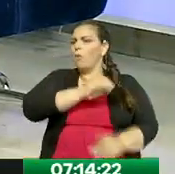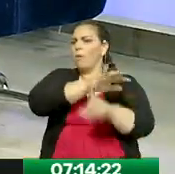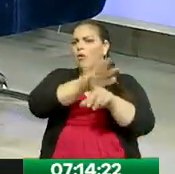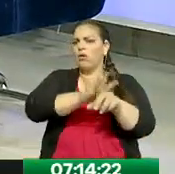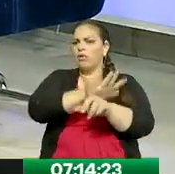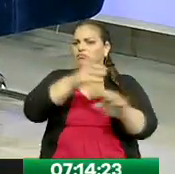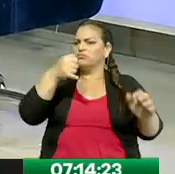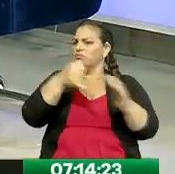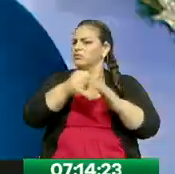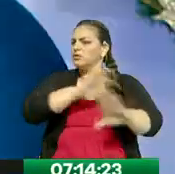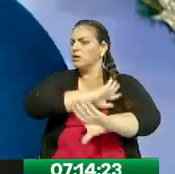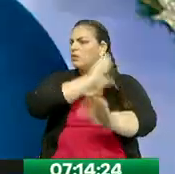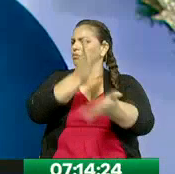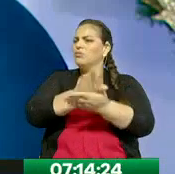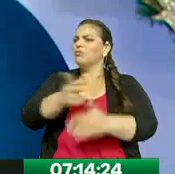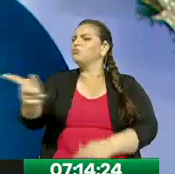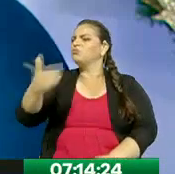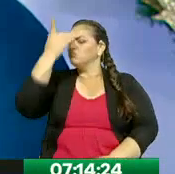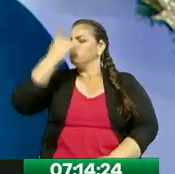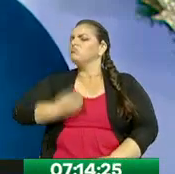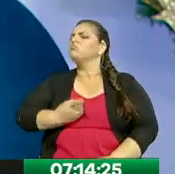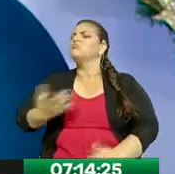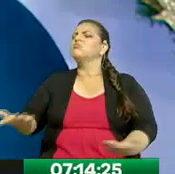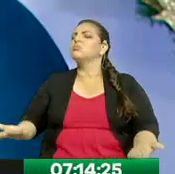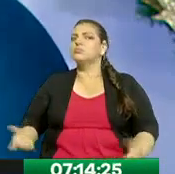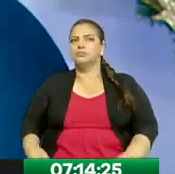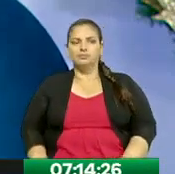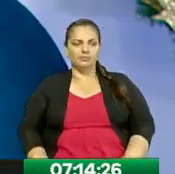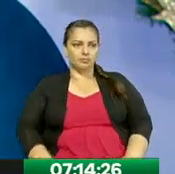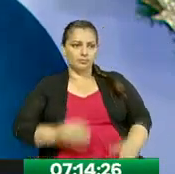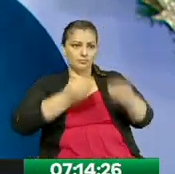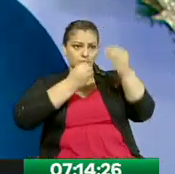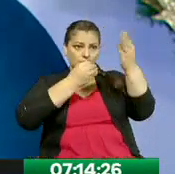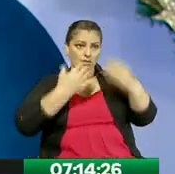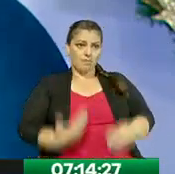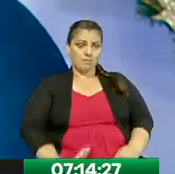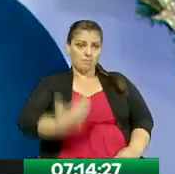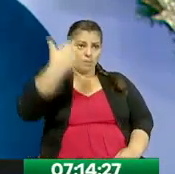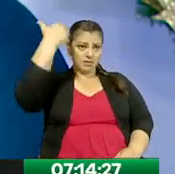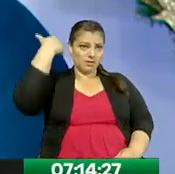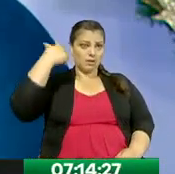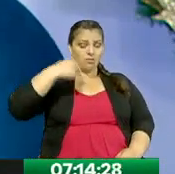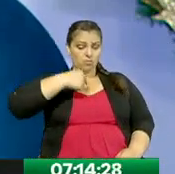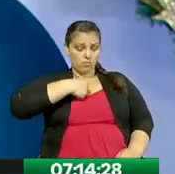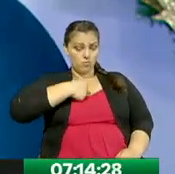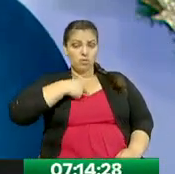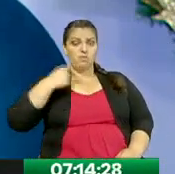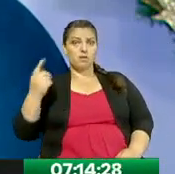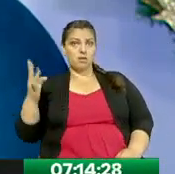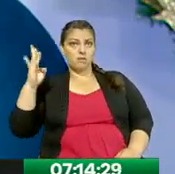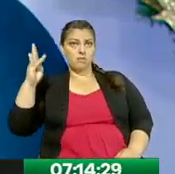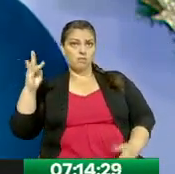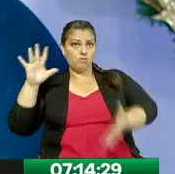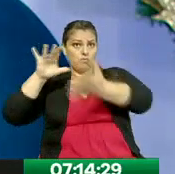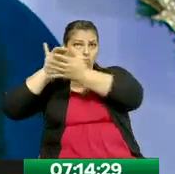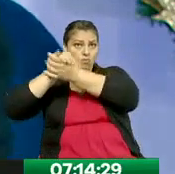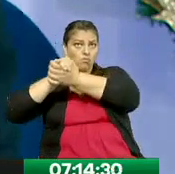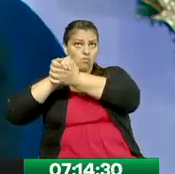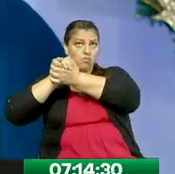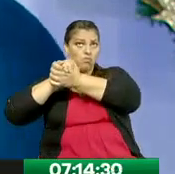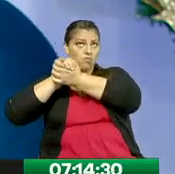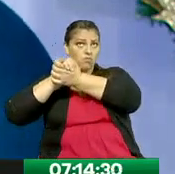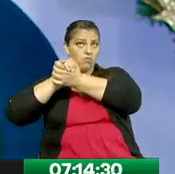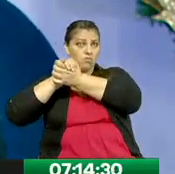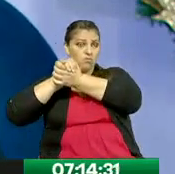en carne propia. Mi esposo Ricardo Vélez y yo fuimos abusados sexualmente por familiares y por otras personas. Yo fui abusada por 9 personas, entre